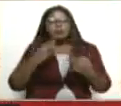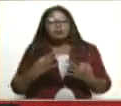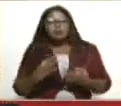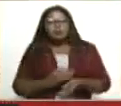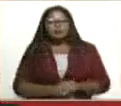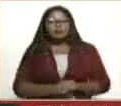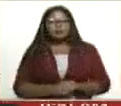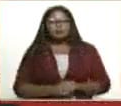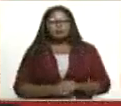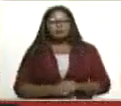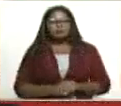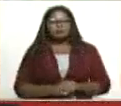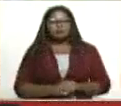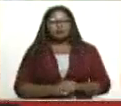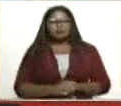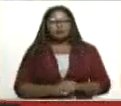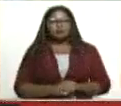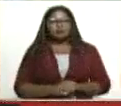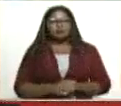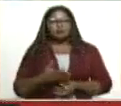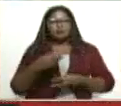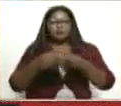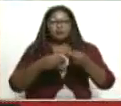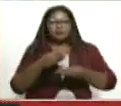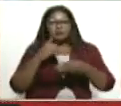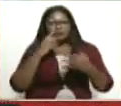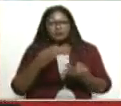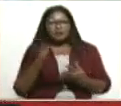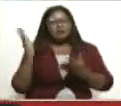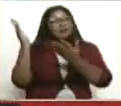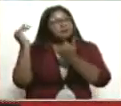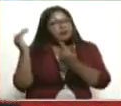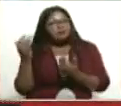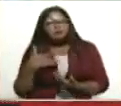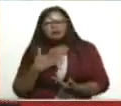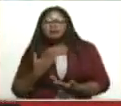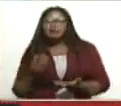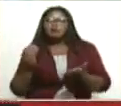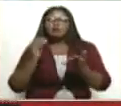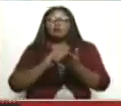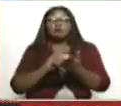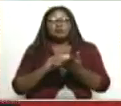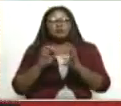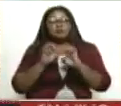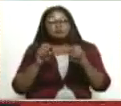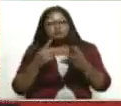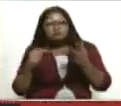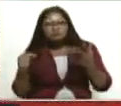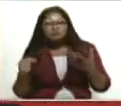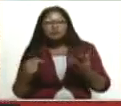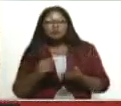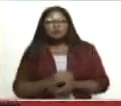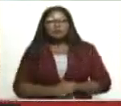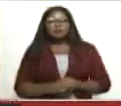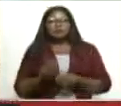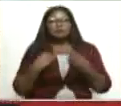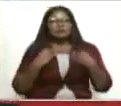así sea en pequeño, realidades de esperanza, de compasión, de afecto, de vida